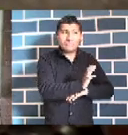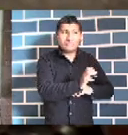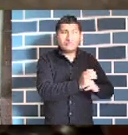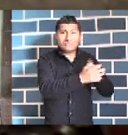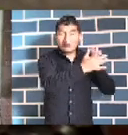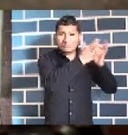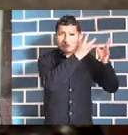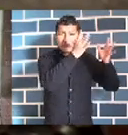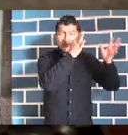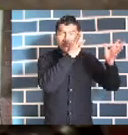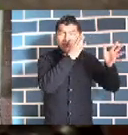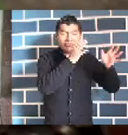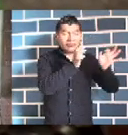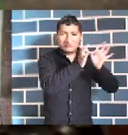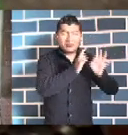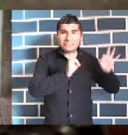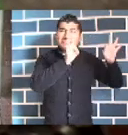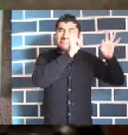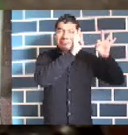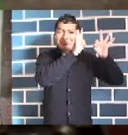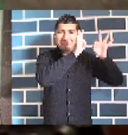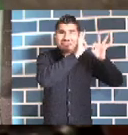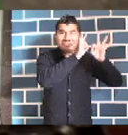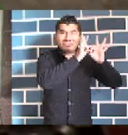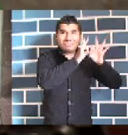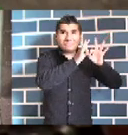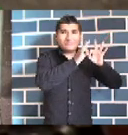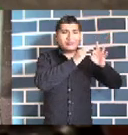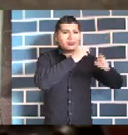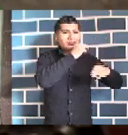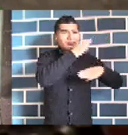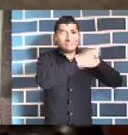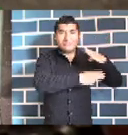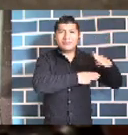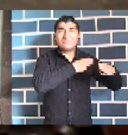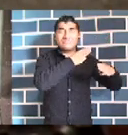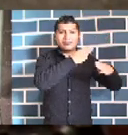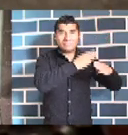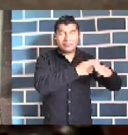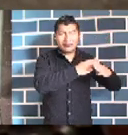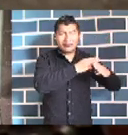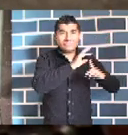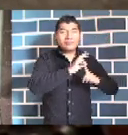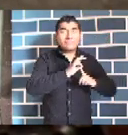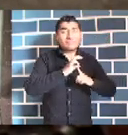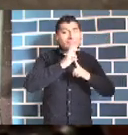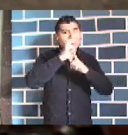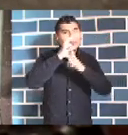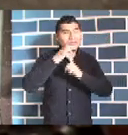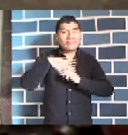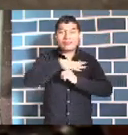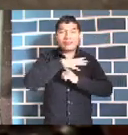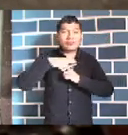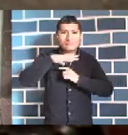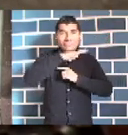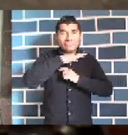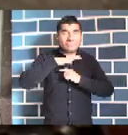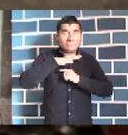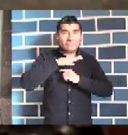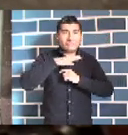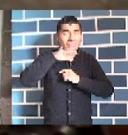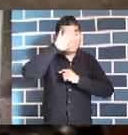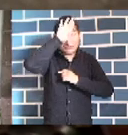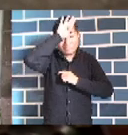clave para bolivia y para la humanidad entera particularmente la zona de la chiquitanía